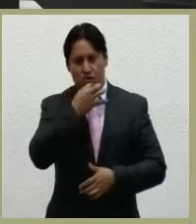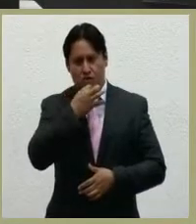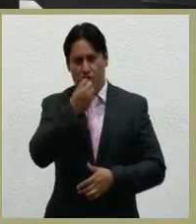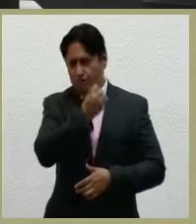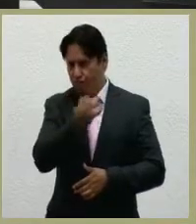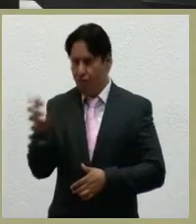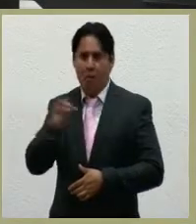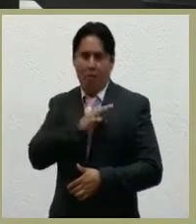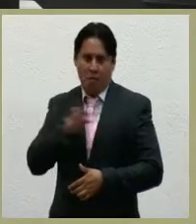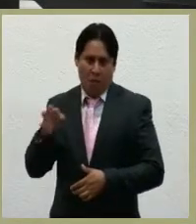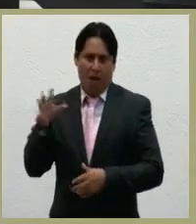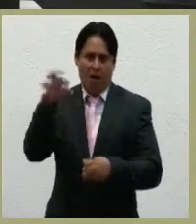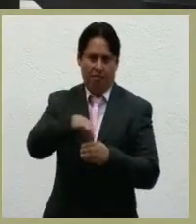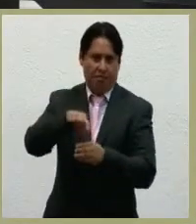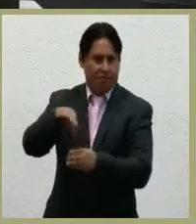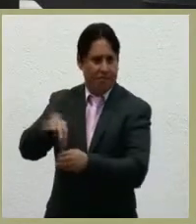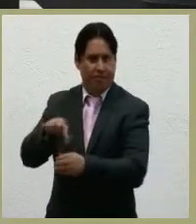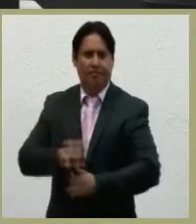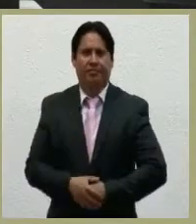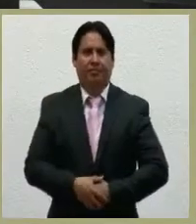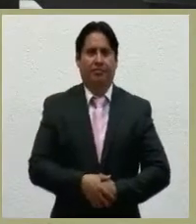las diputadas y los diputados emitan su voto.